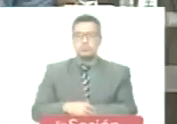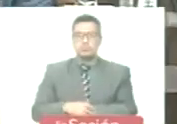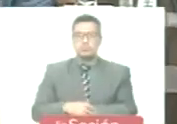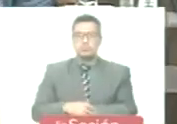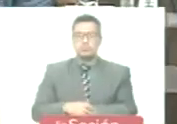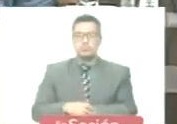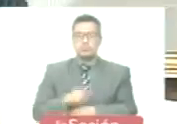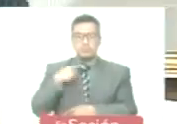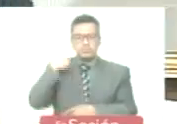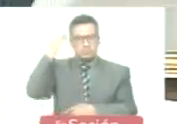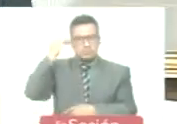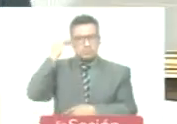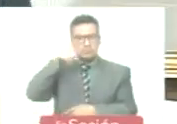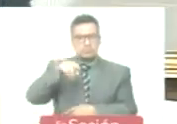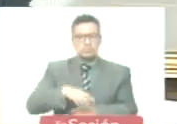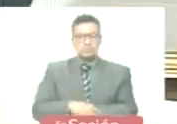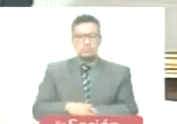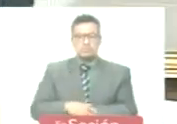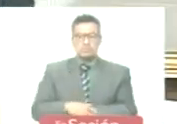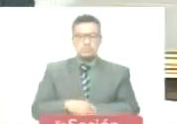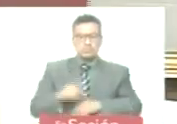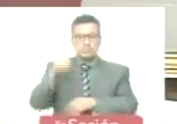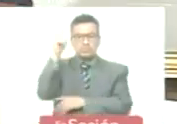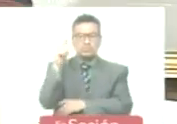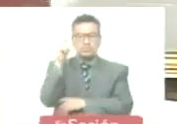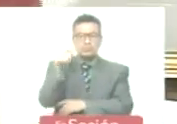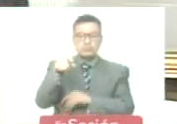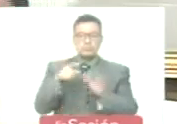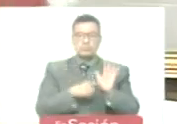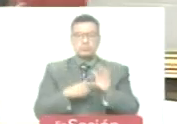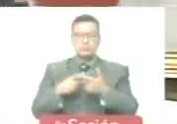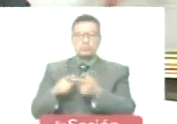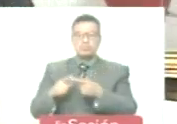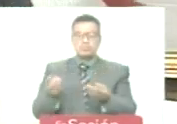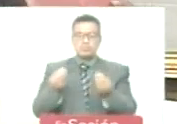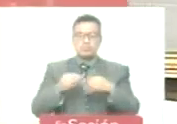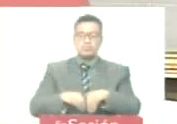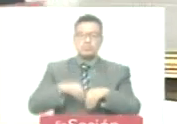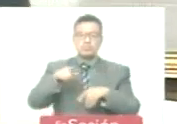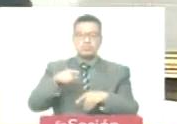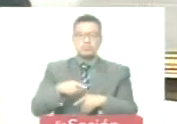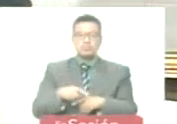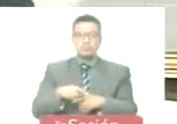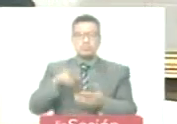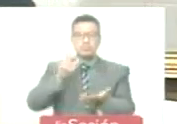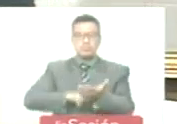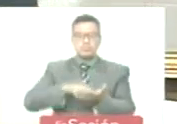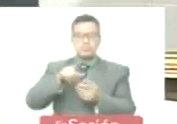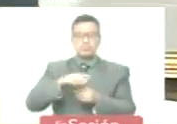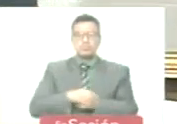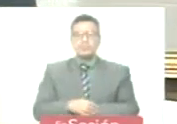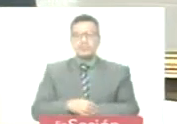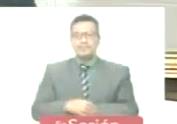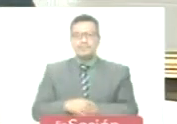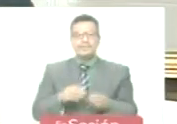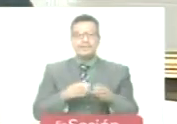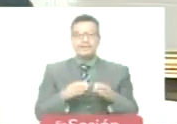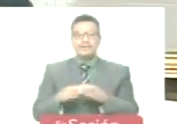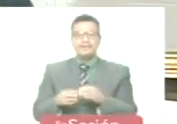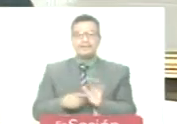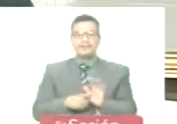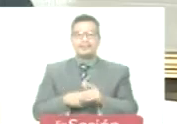En consideración, las honorables diputadas y los honorables diputados que estén de acuerdo con la aprobación de